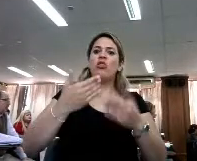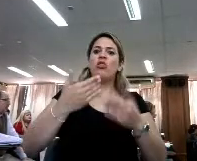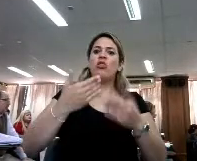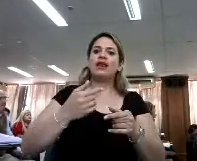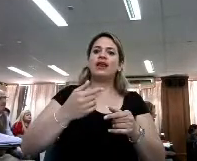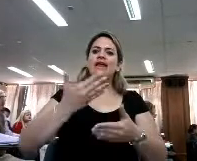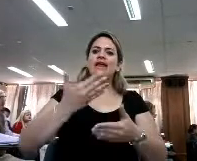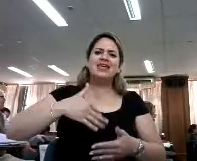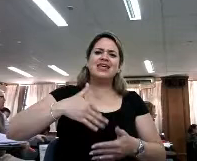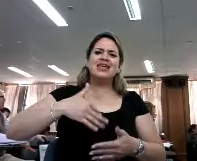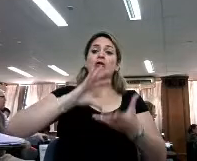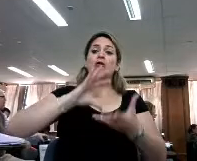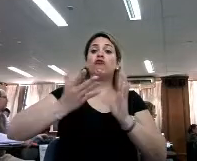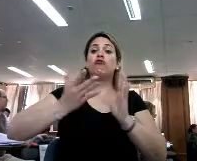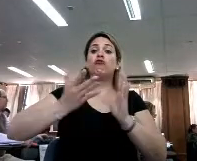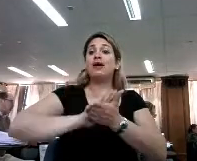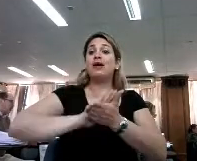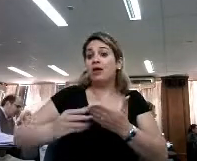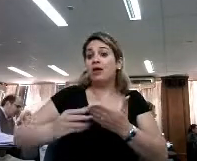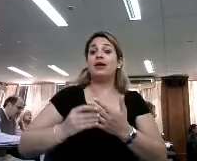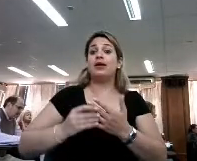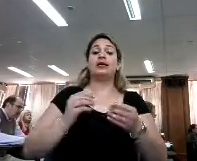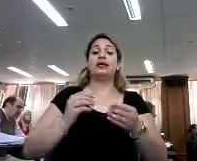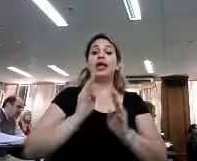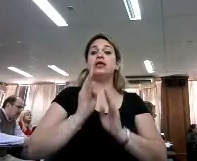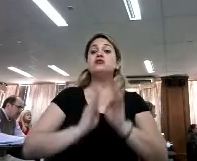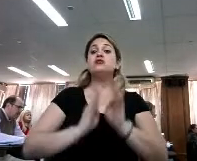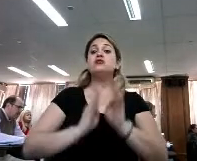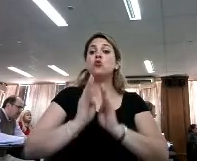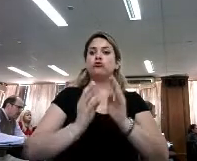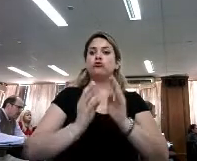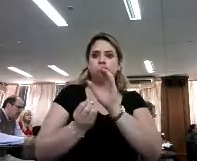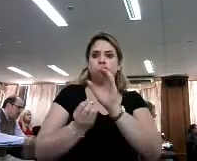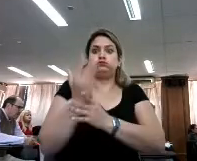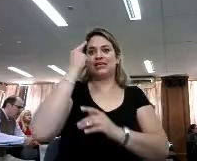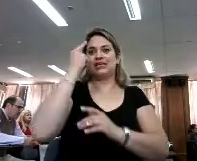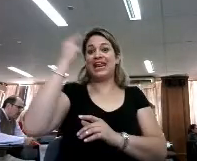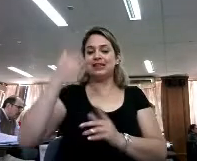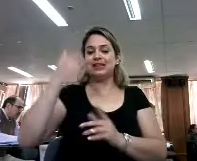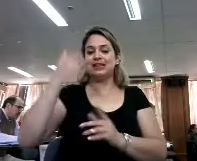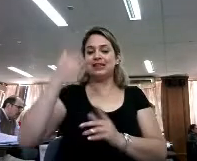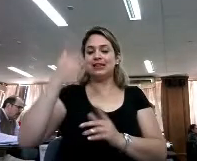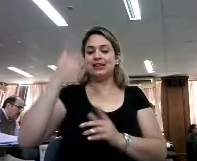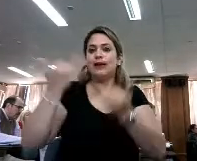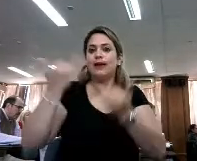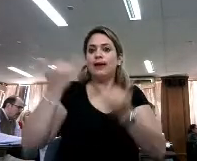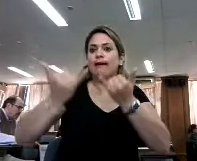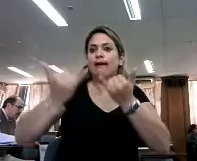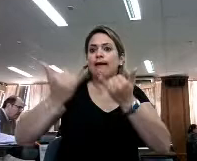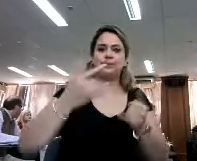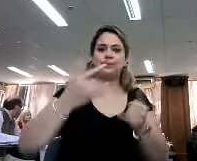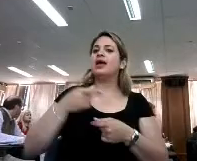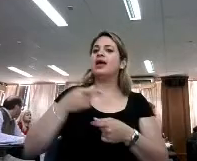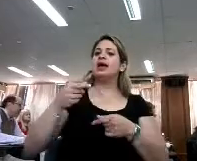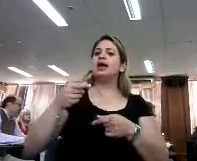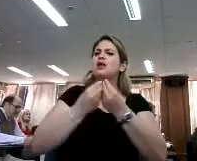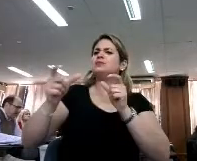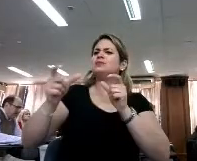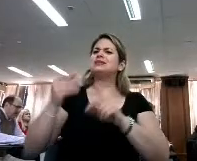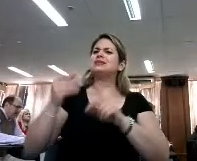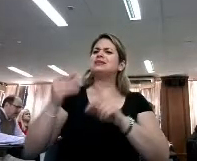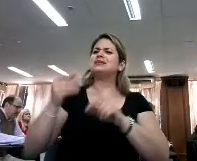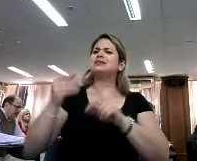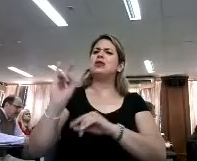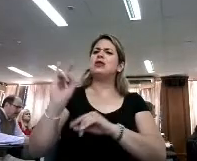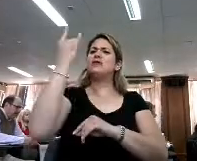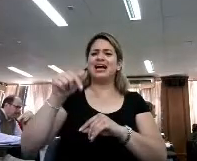nuevas realidades que las industrias creativas en realidad tienen. Para Leandro y para la universidad, muchas gracias por la